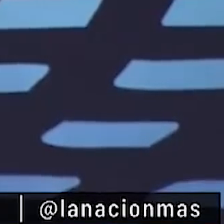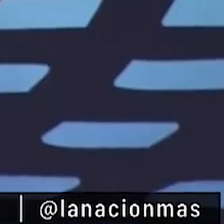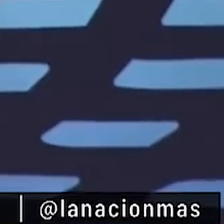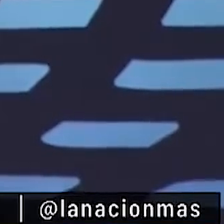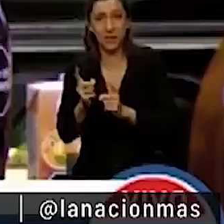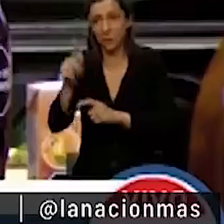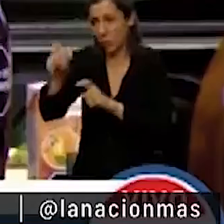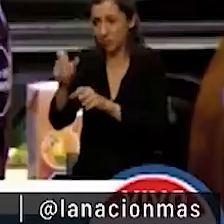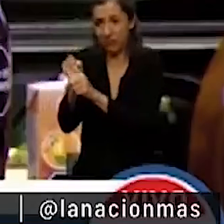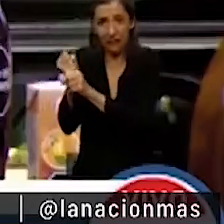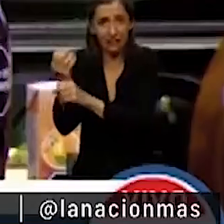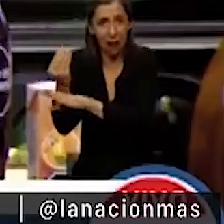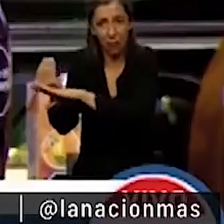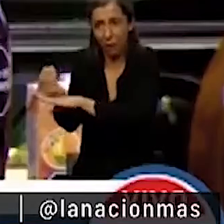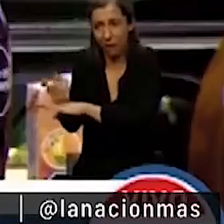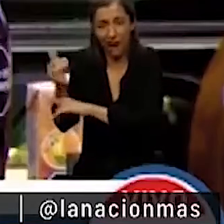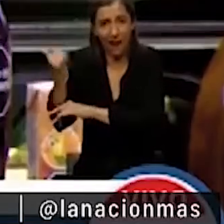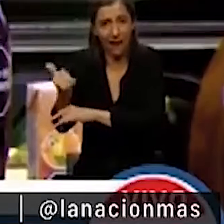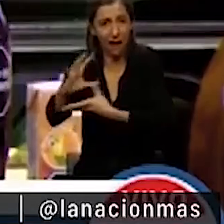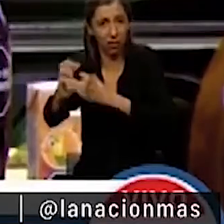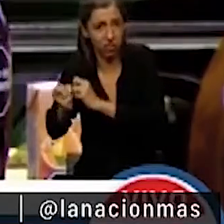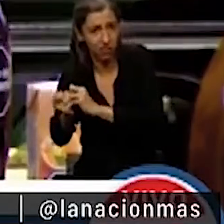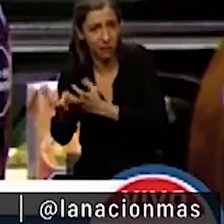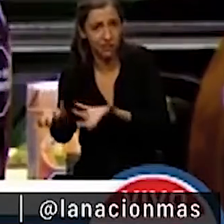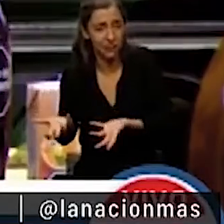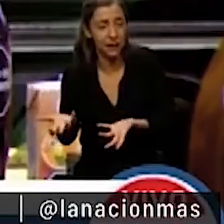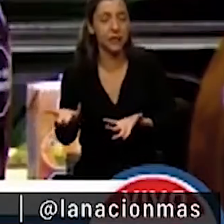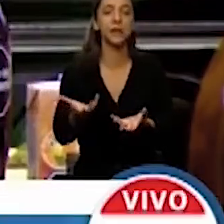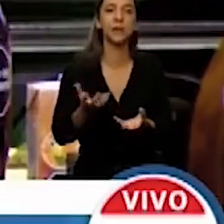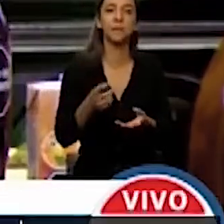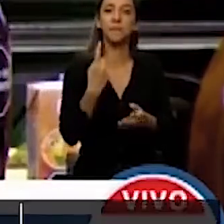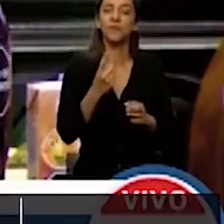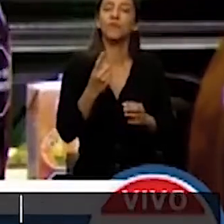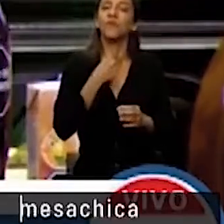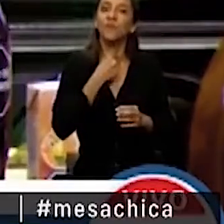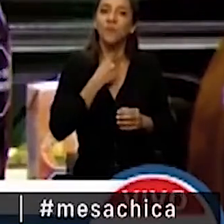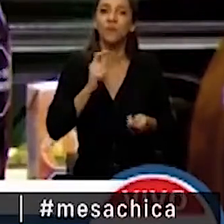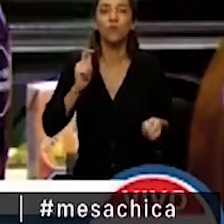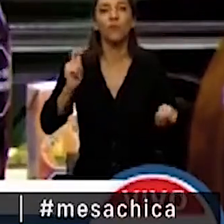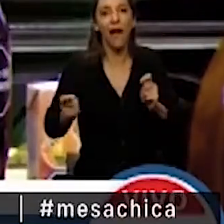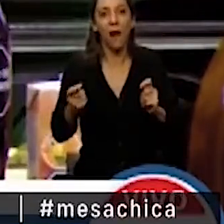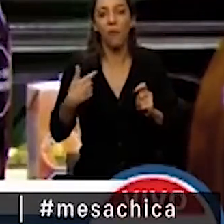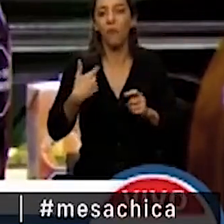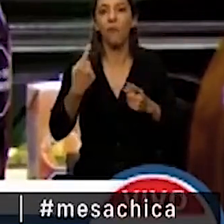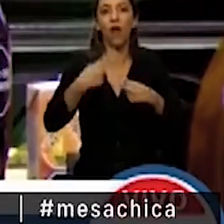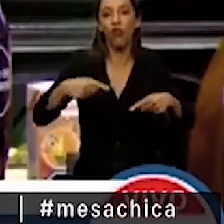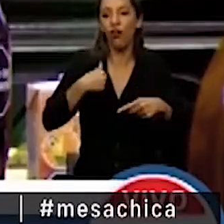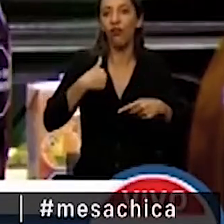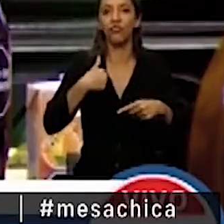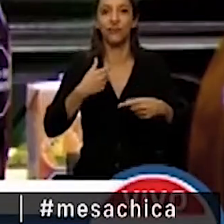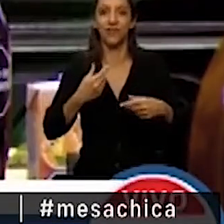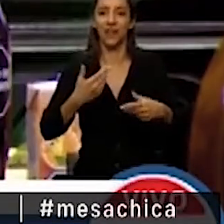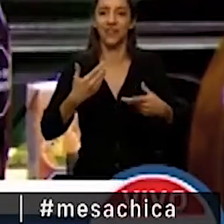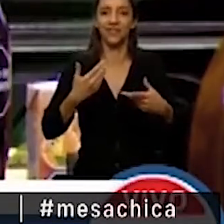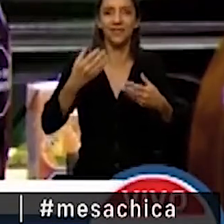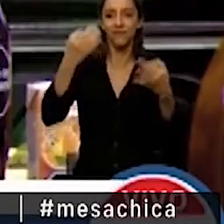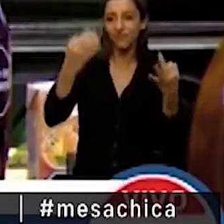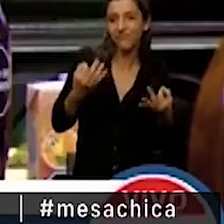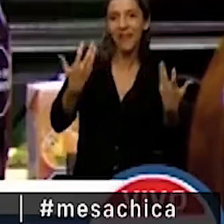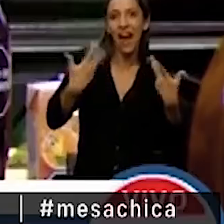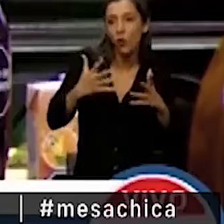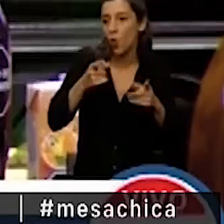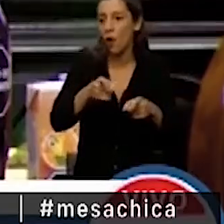Cualquier estupidez discute esta gente. En un ratito va a estar. Ahí estamos viendo el debate. Esto se está produciendo. Se calcula más o menos en media hora que